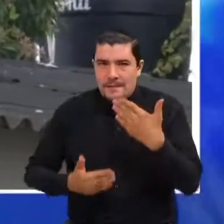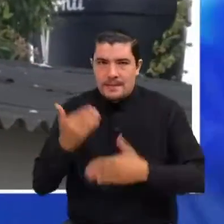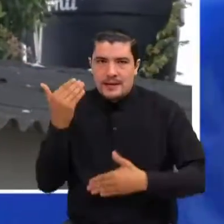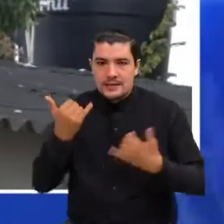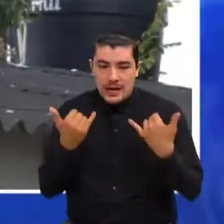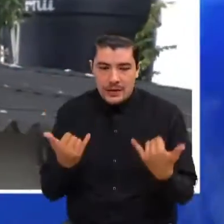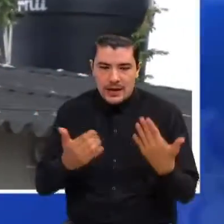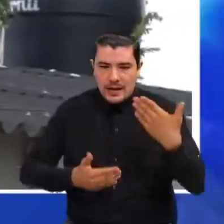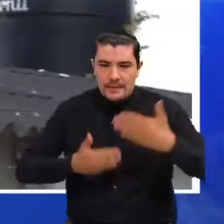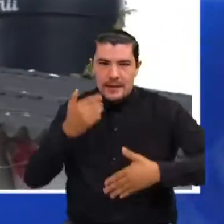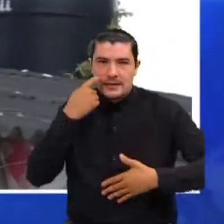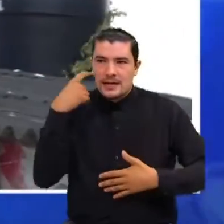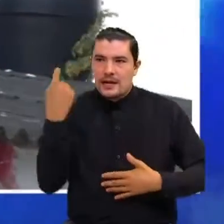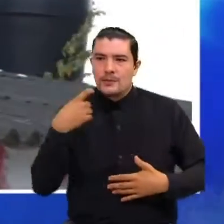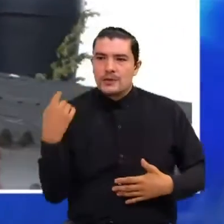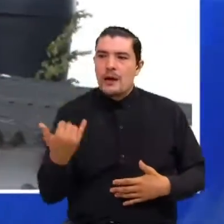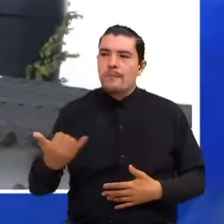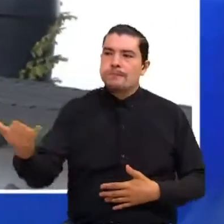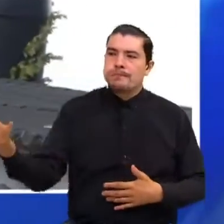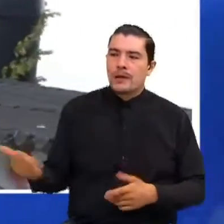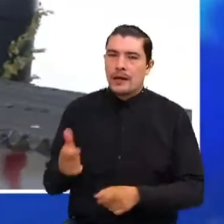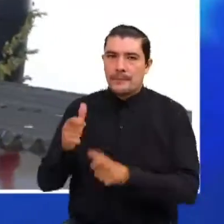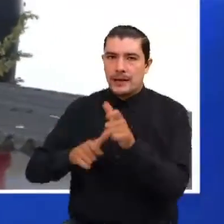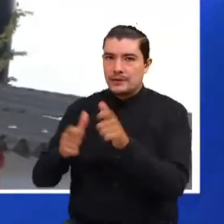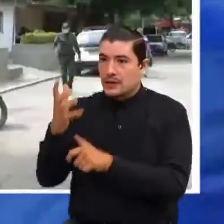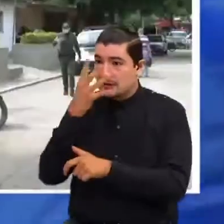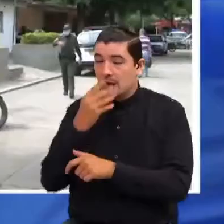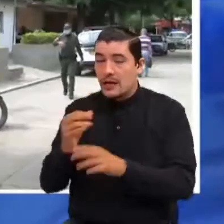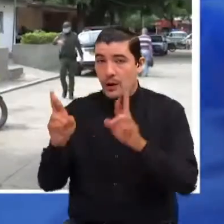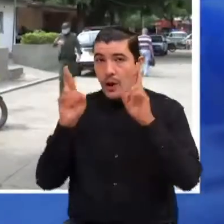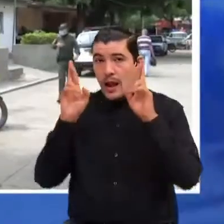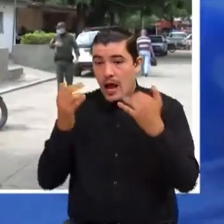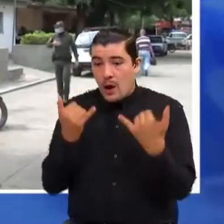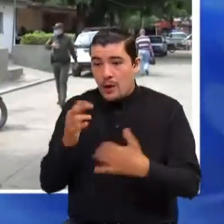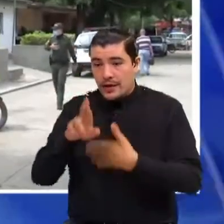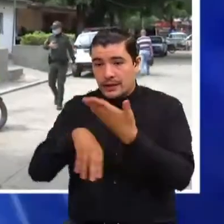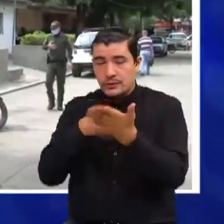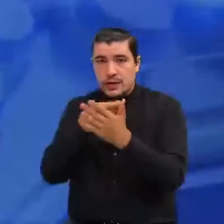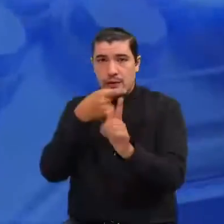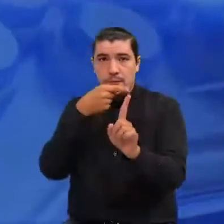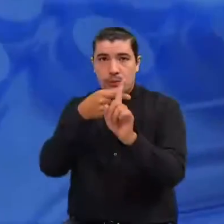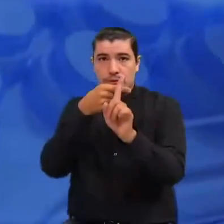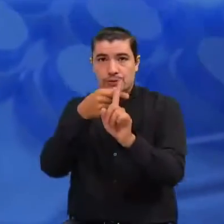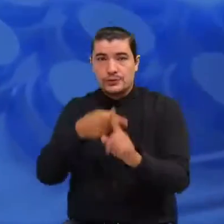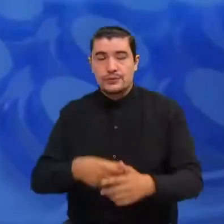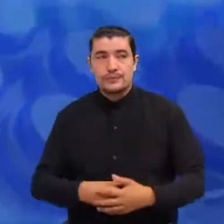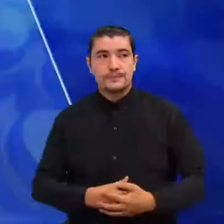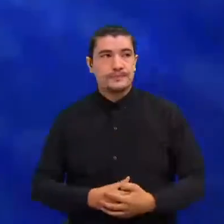personas delincuentes y esperamos que en el transcurso del día ya tengamos algún resultado positivo.